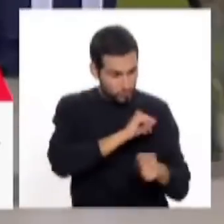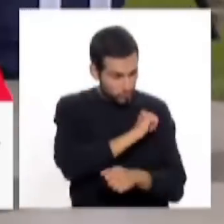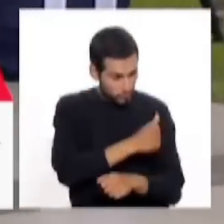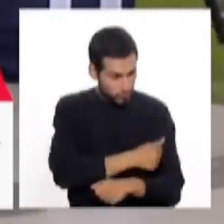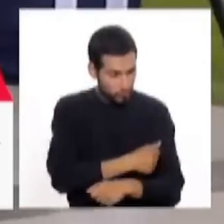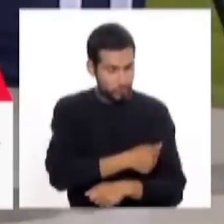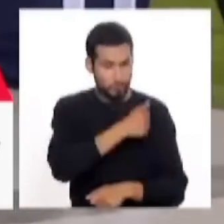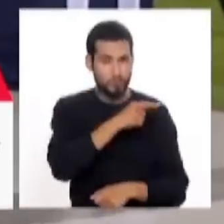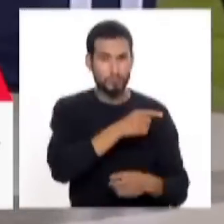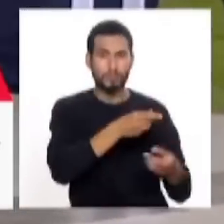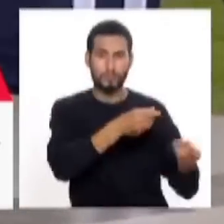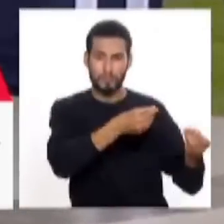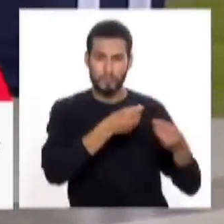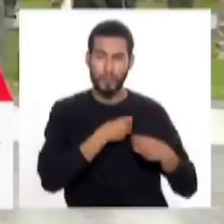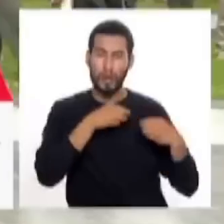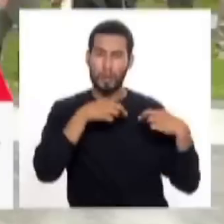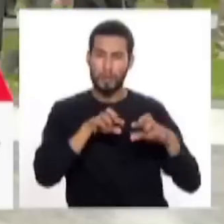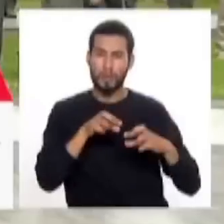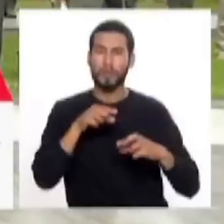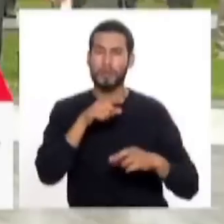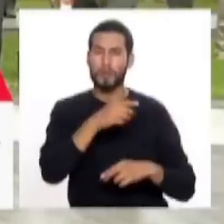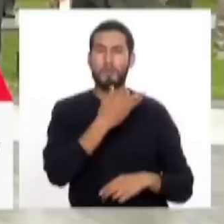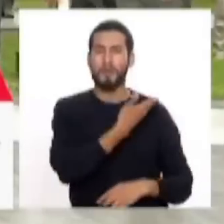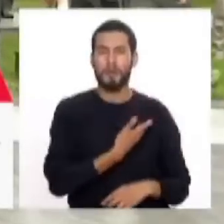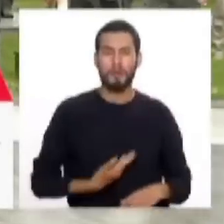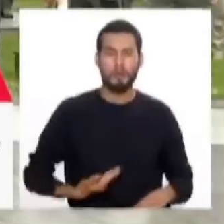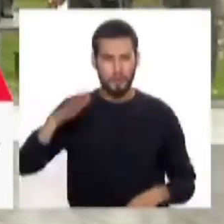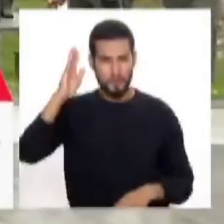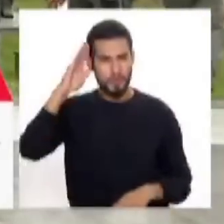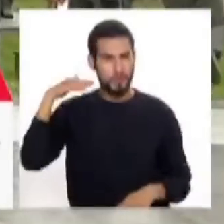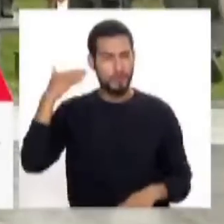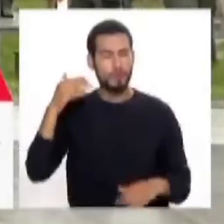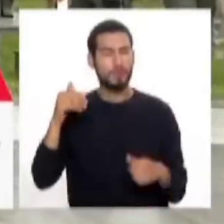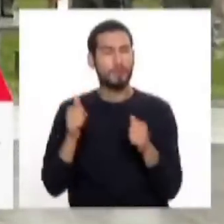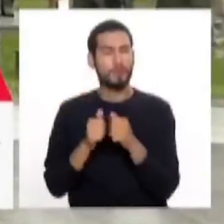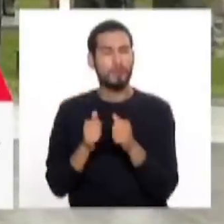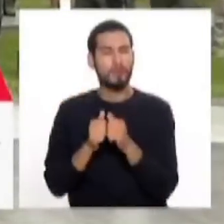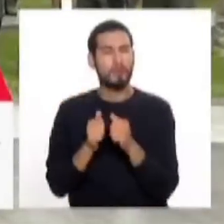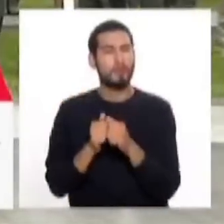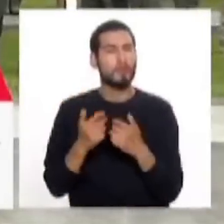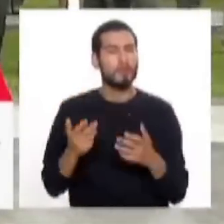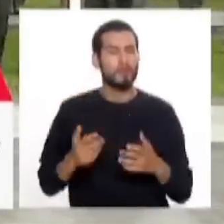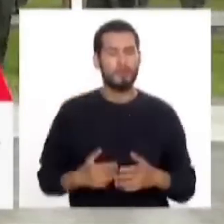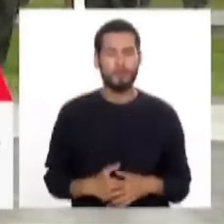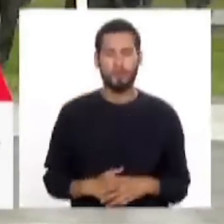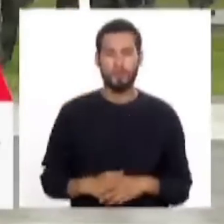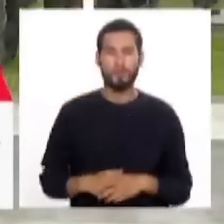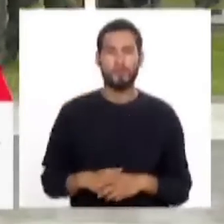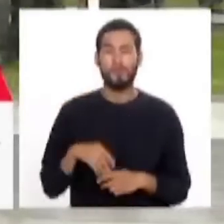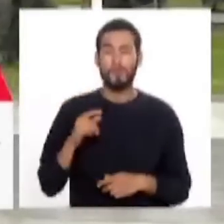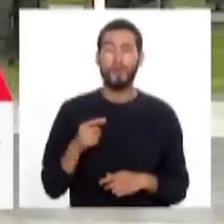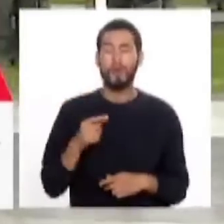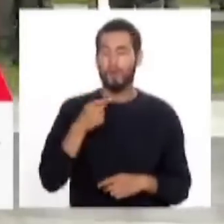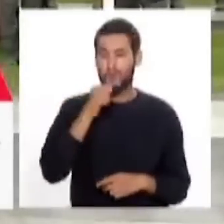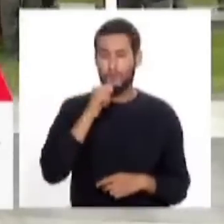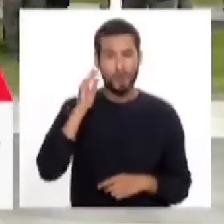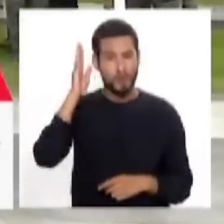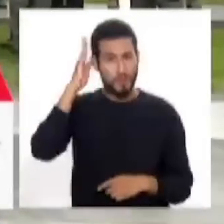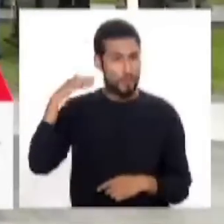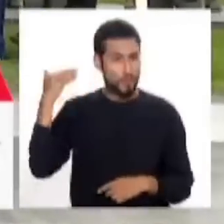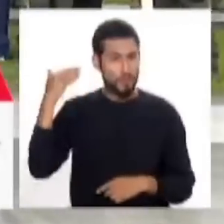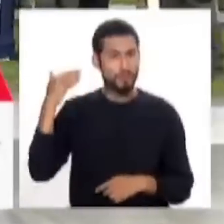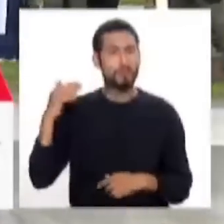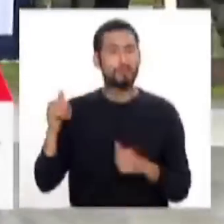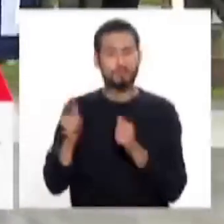la presidenta de la República, Dina Boluarte, quien señoras está acompañado del ministro de Defensa. Las palabras